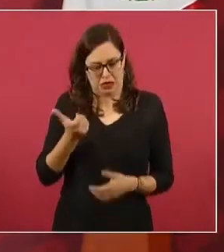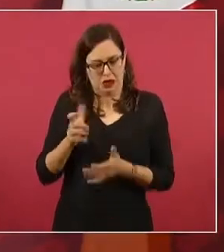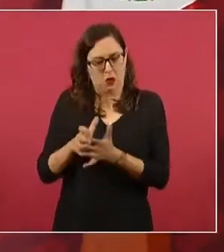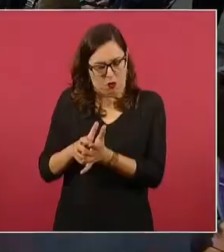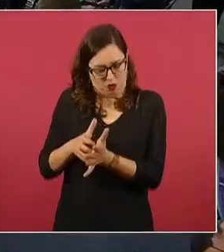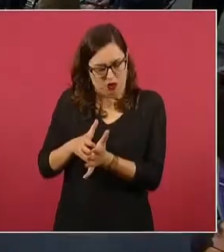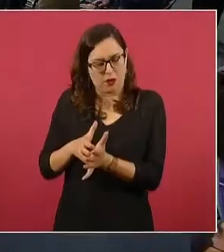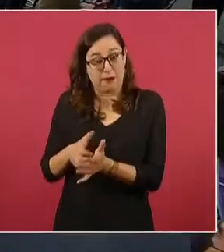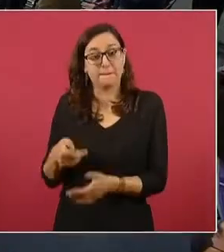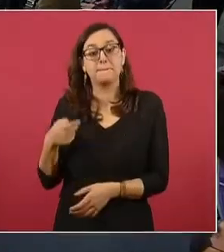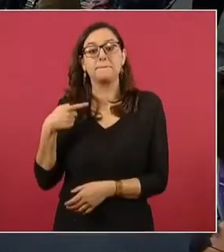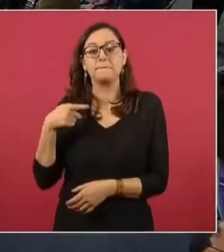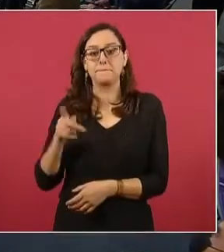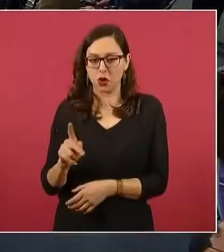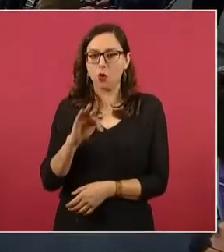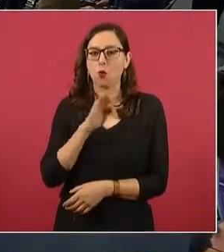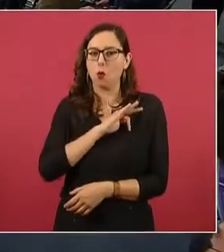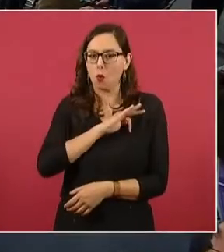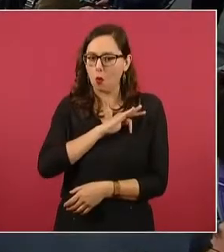alegría